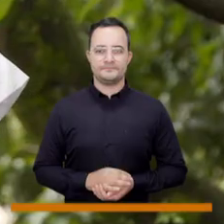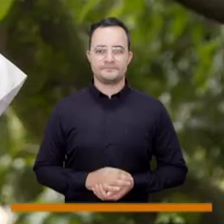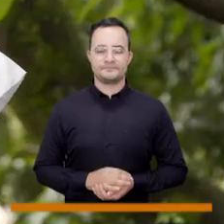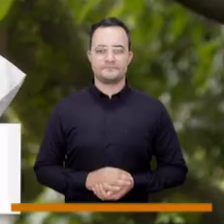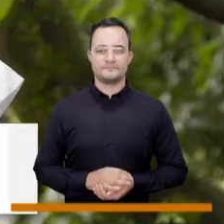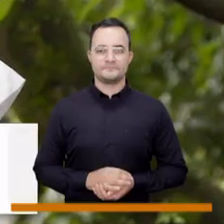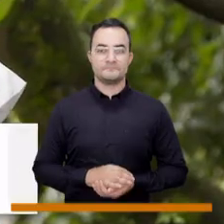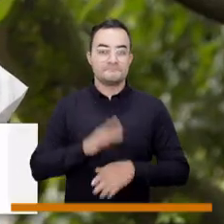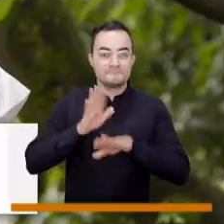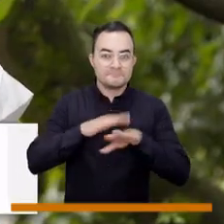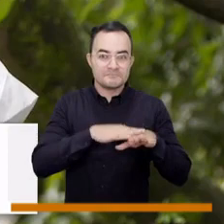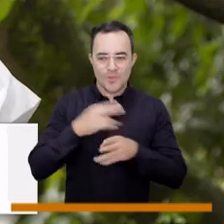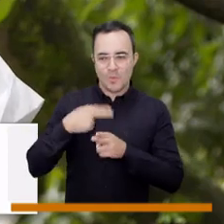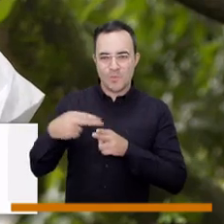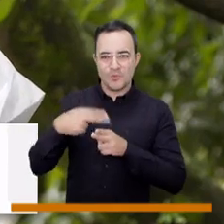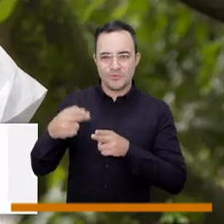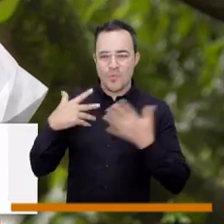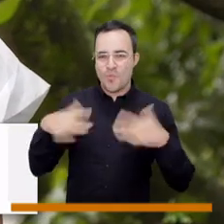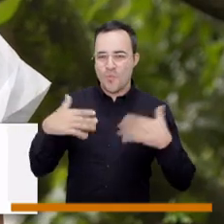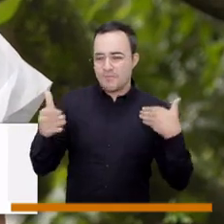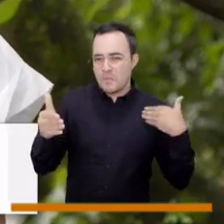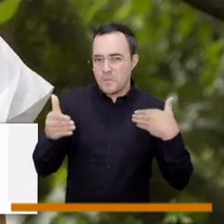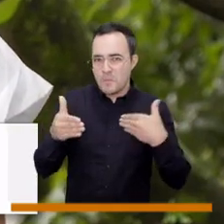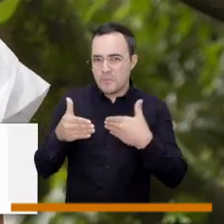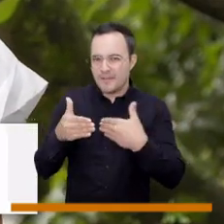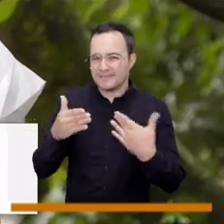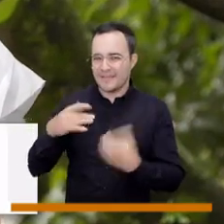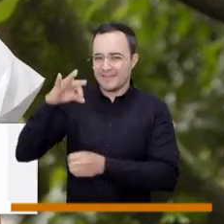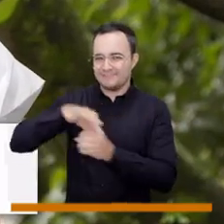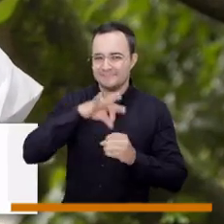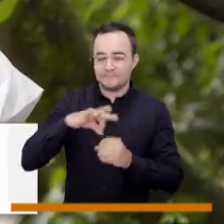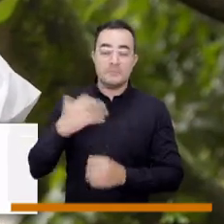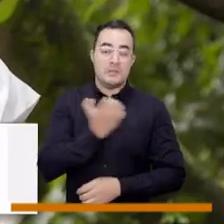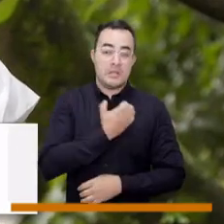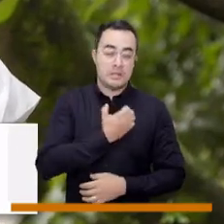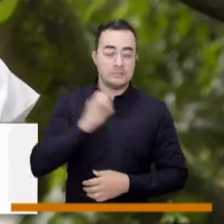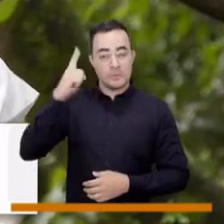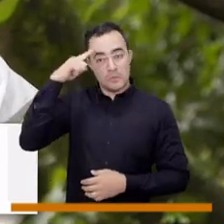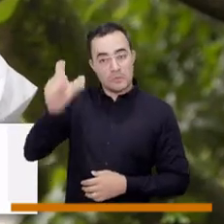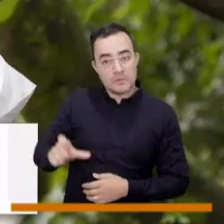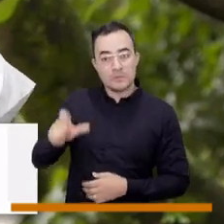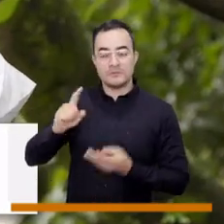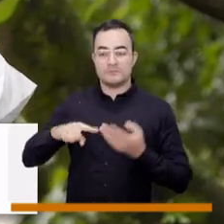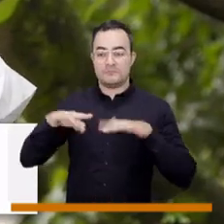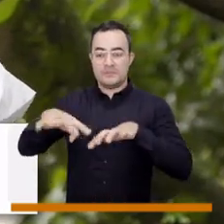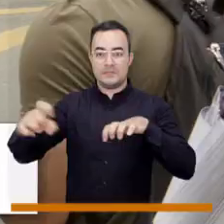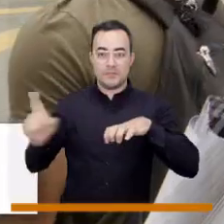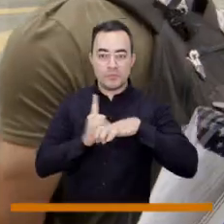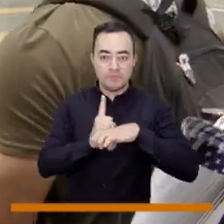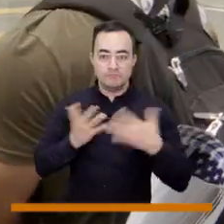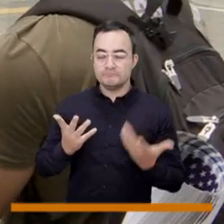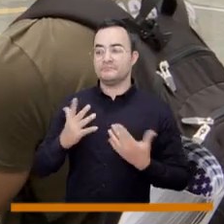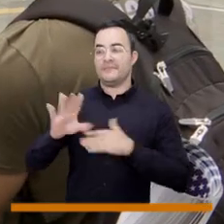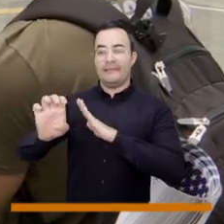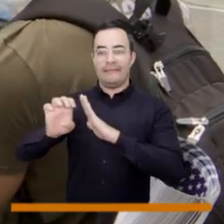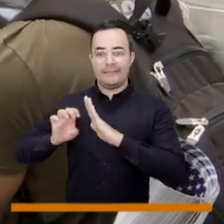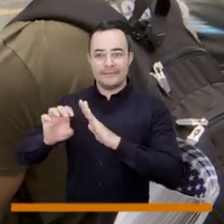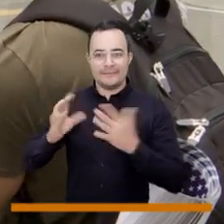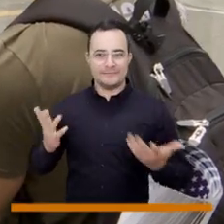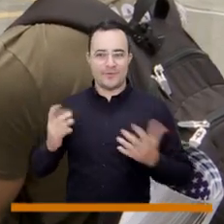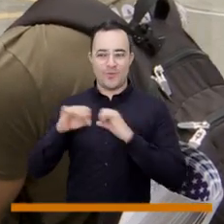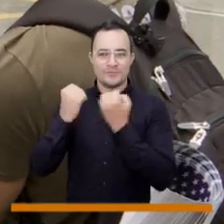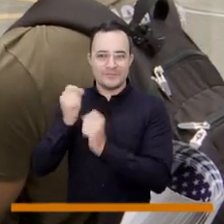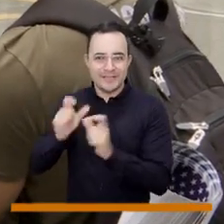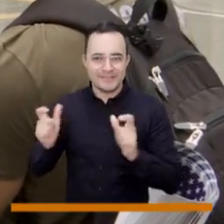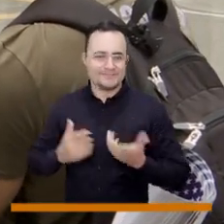se acerca el momento de elegir alcaldes gobernadores diputados concejales y ediles en nuestro país y aquí en nuestro